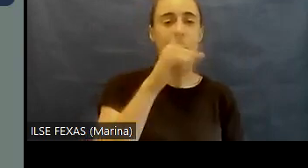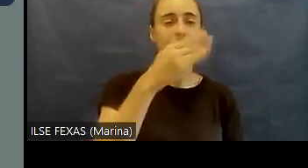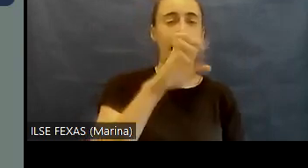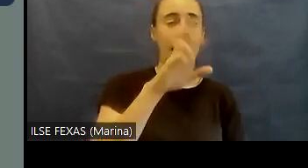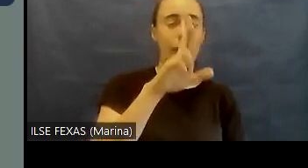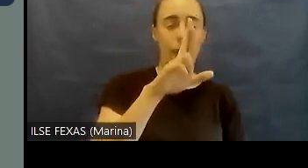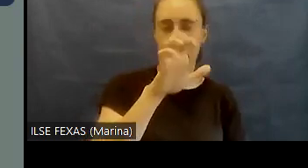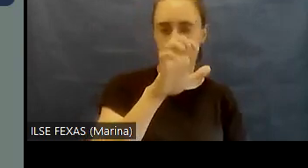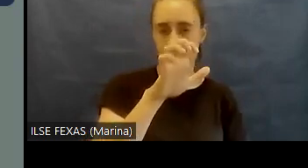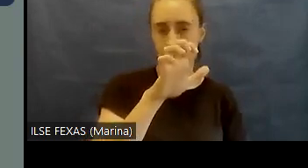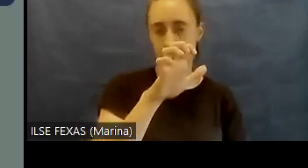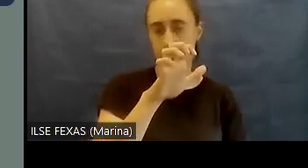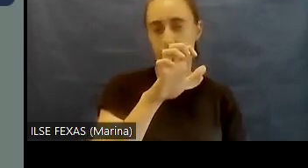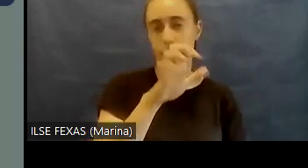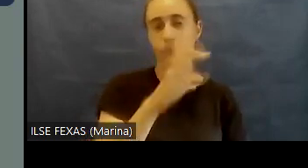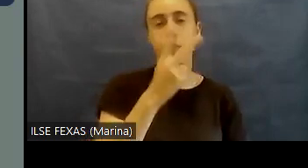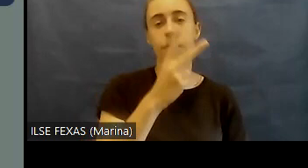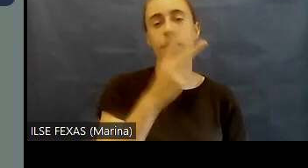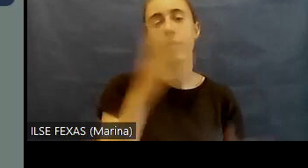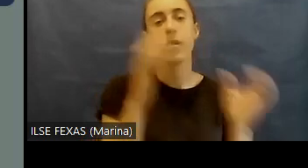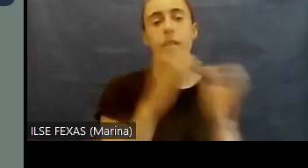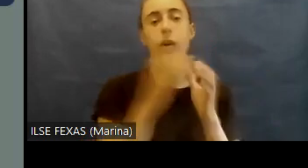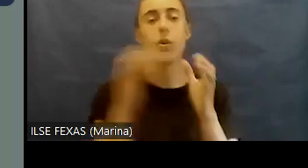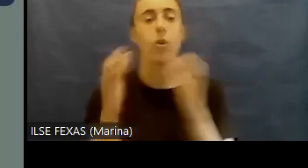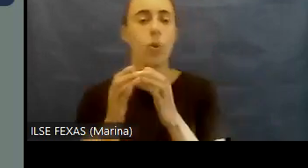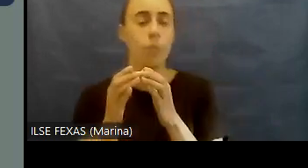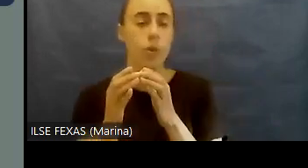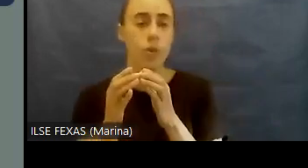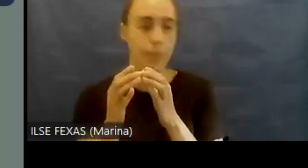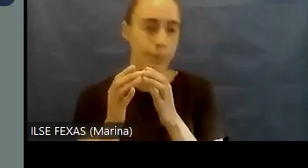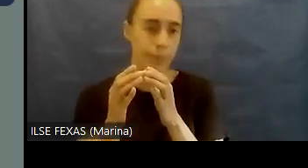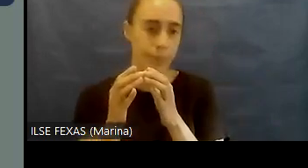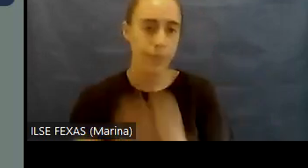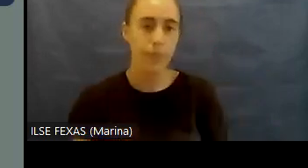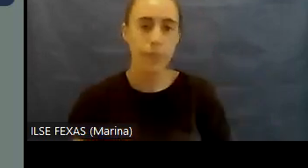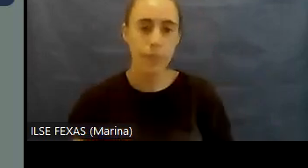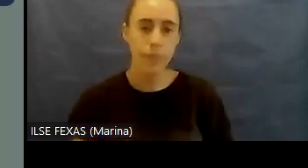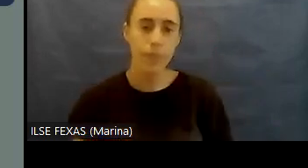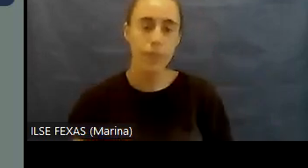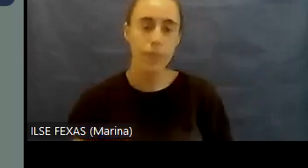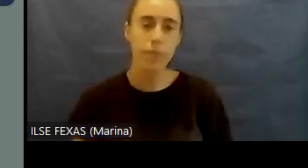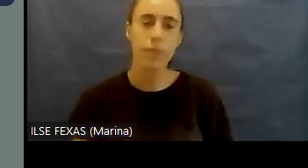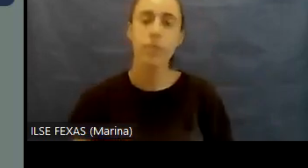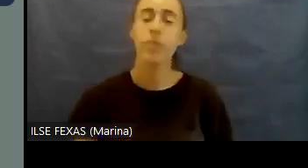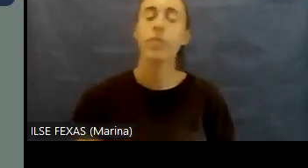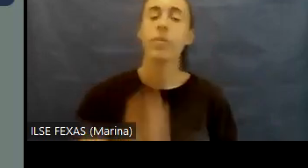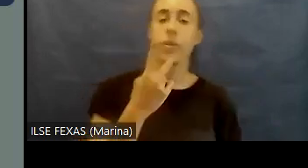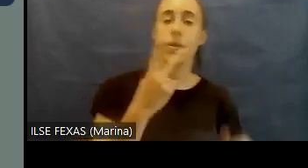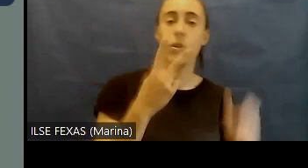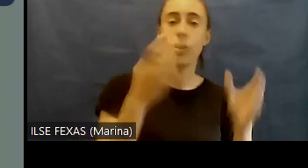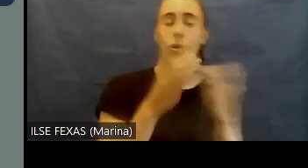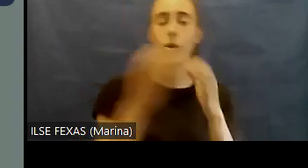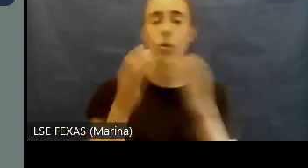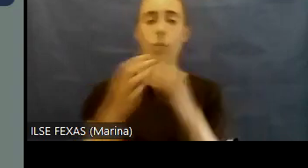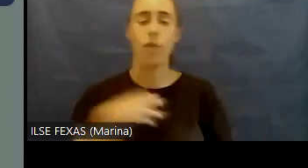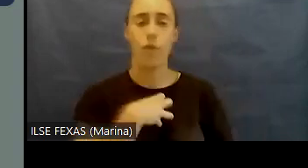dos grupos de compuestos activos que son los que justifican su función, que son los gingeroles y los